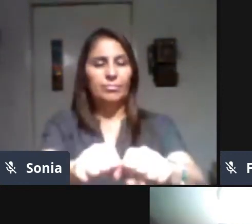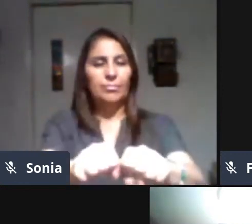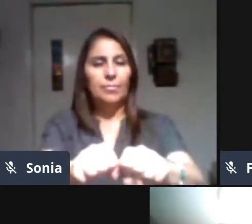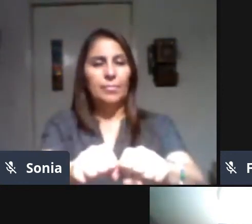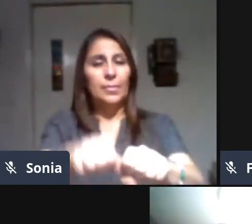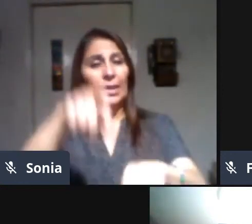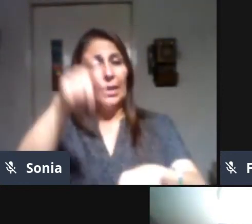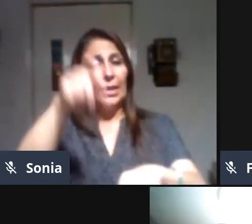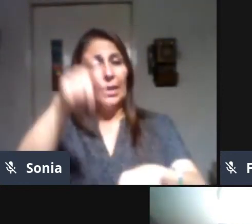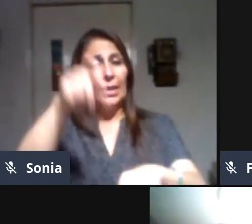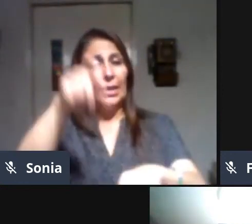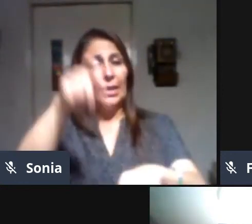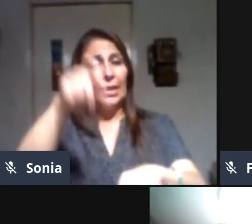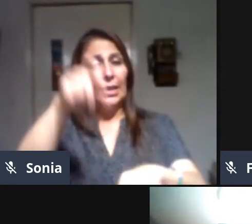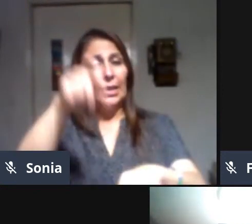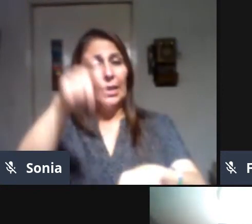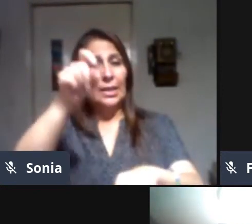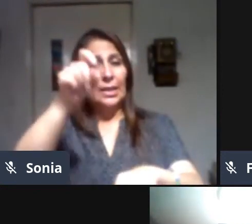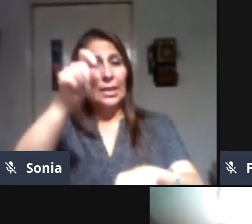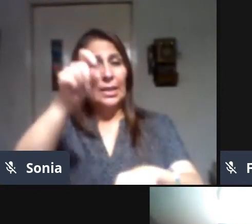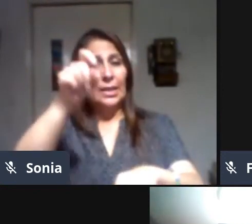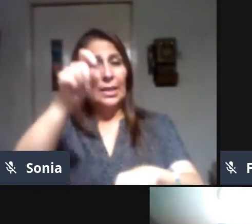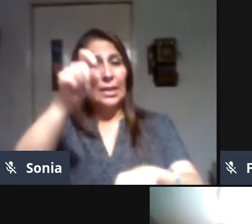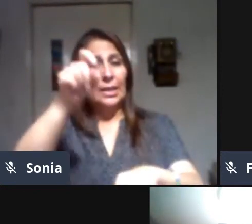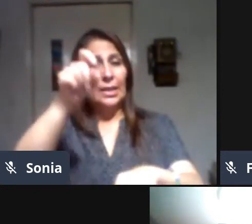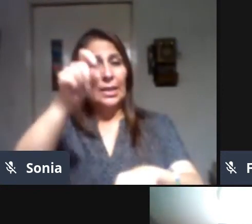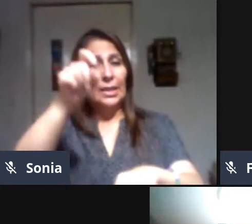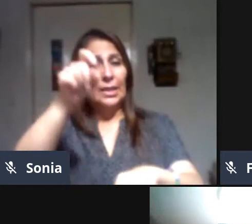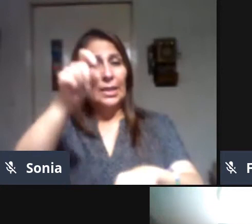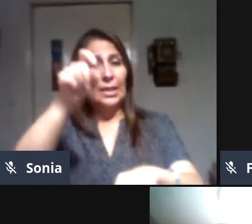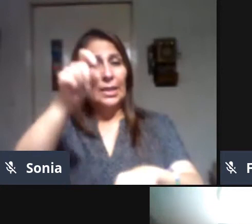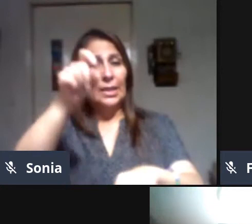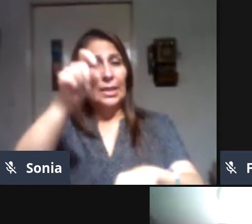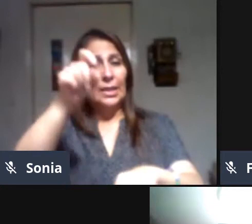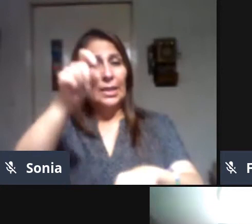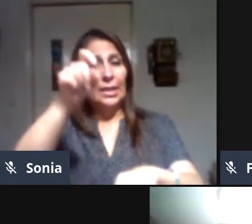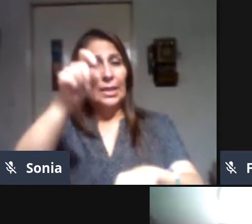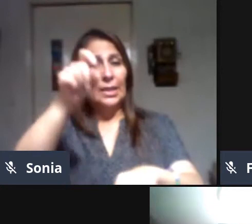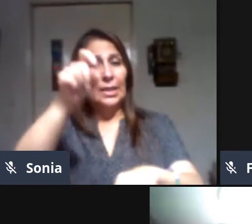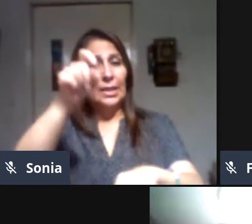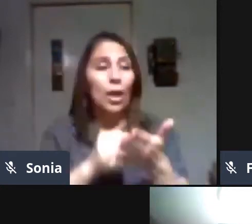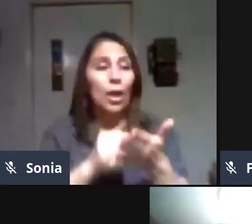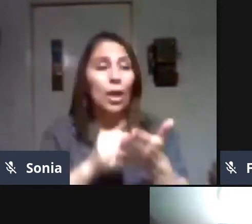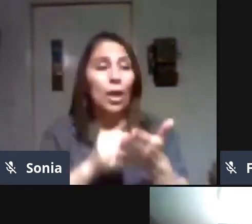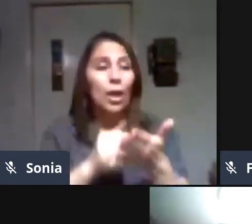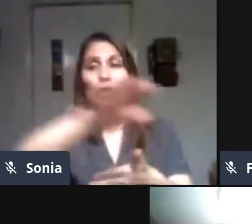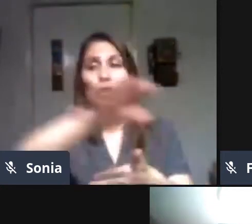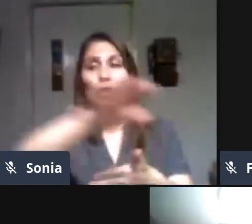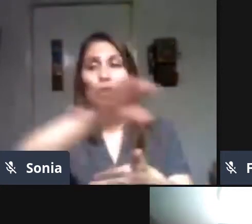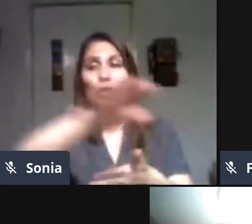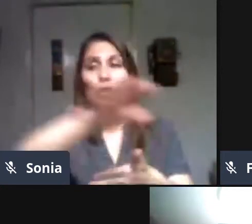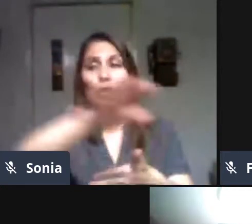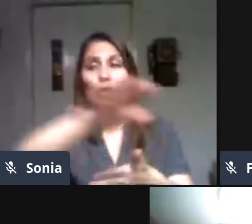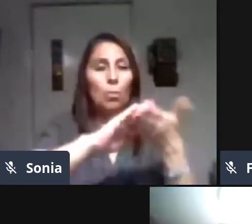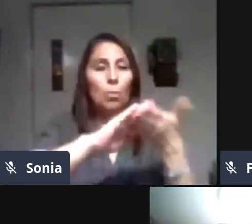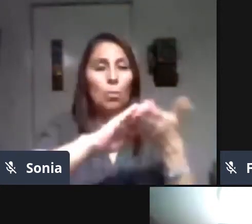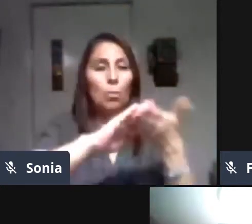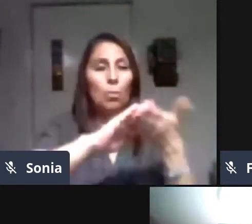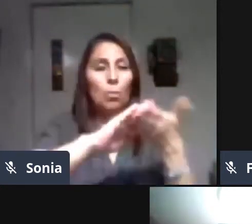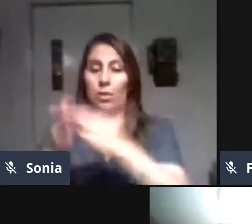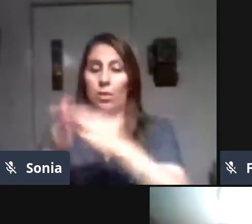absolutamente necesario que todas las comunidades tengan que cambiar y tener como lengua les